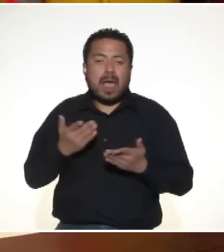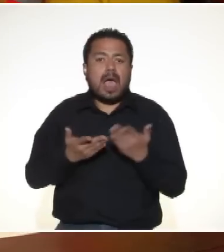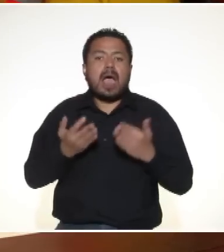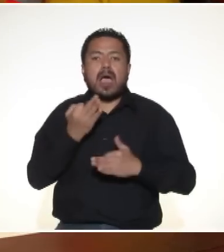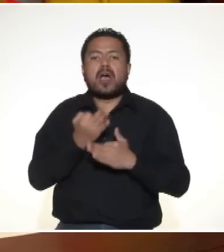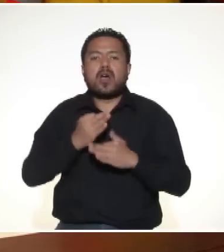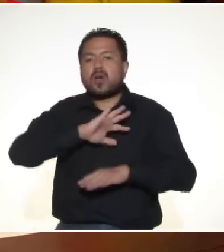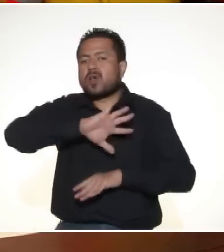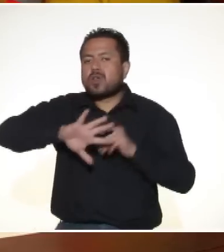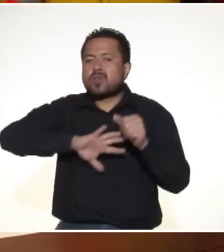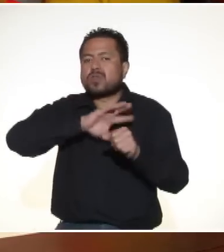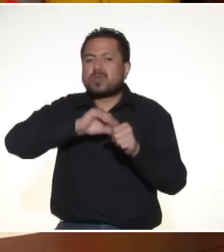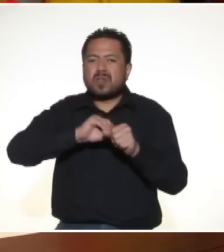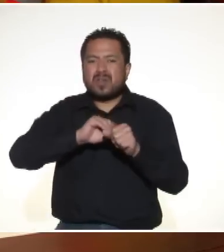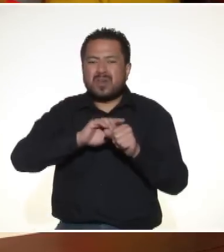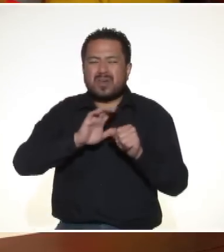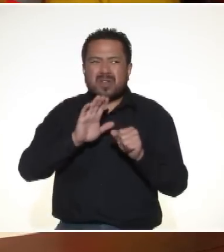los